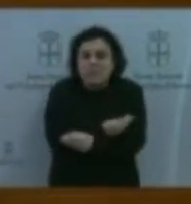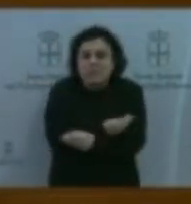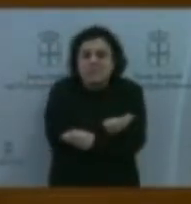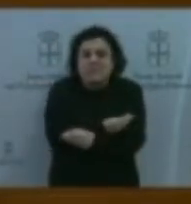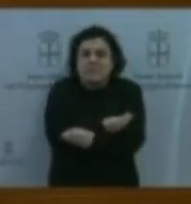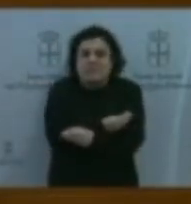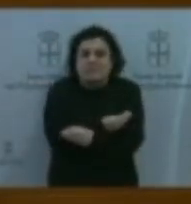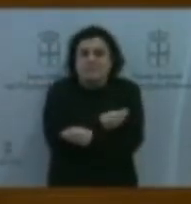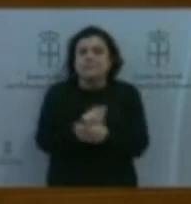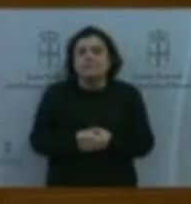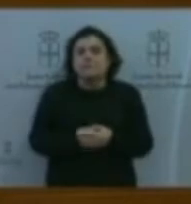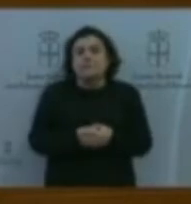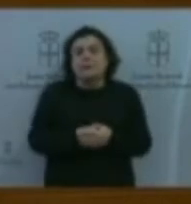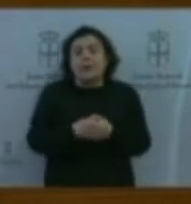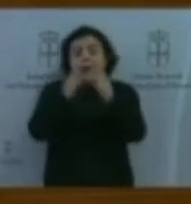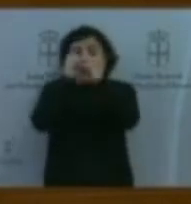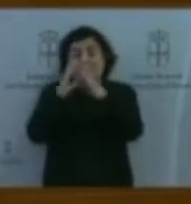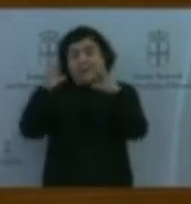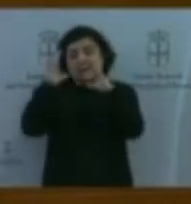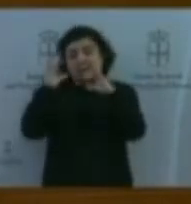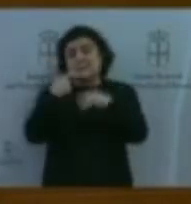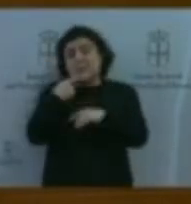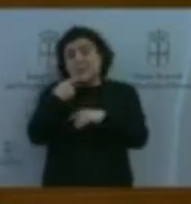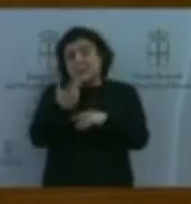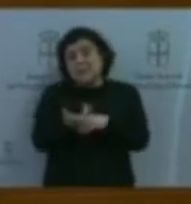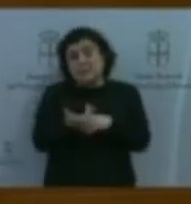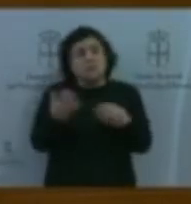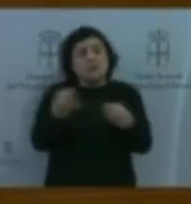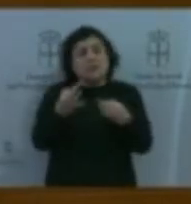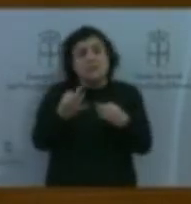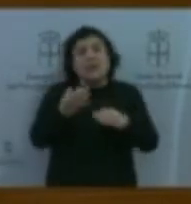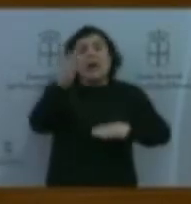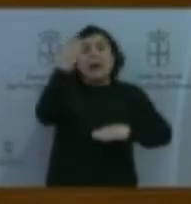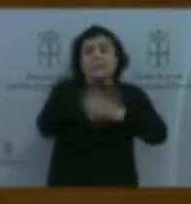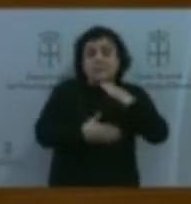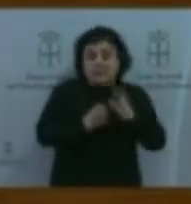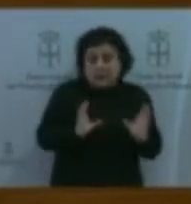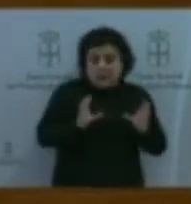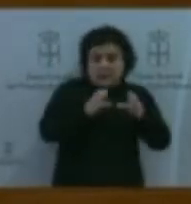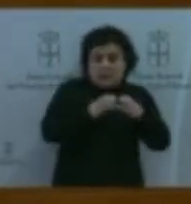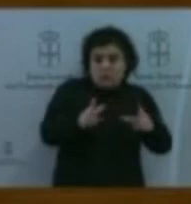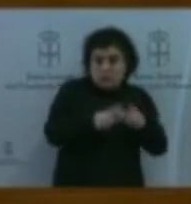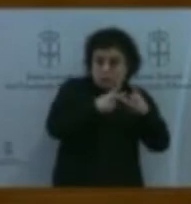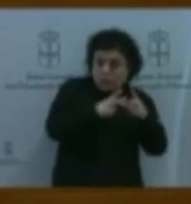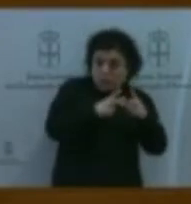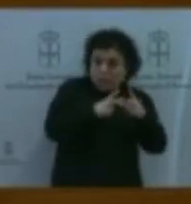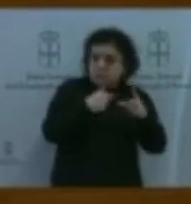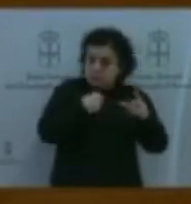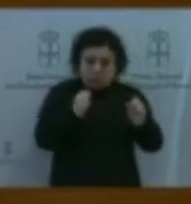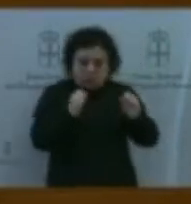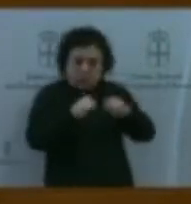Decimos que hay que limitar las reuniones sociales, y estamos de acuerdo, pero a la vez la gente ve imágenes